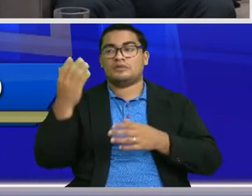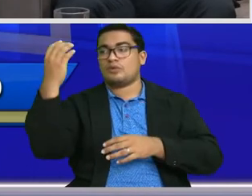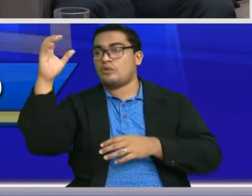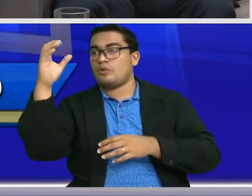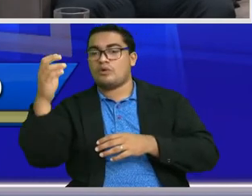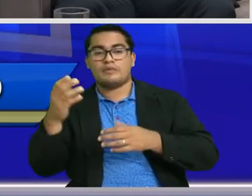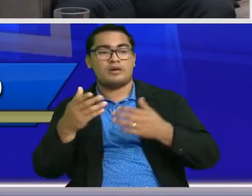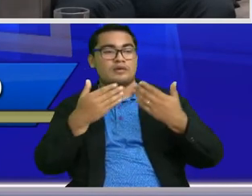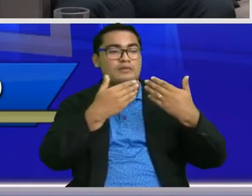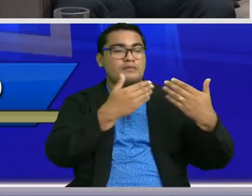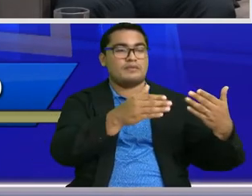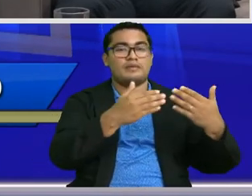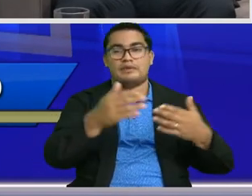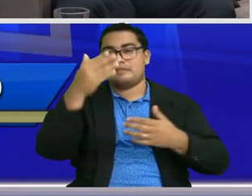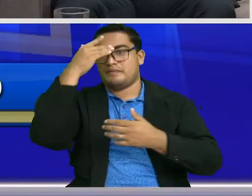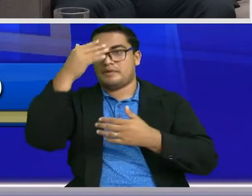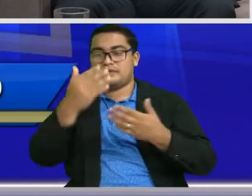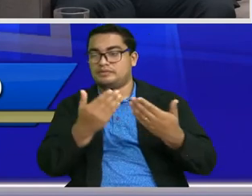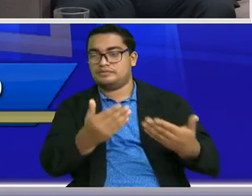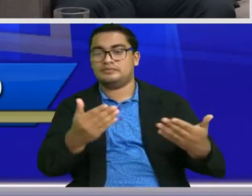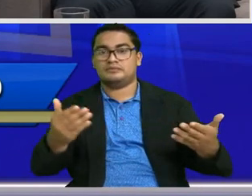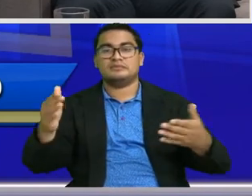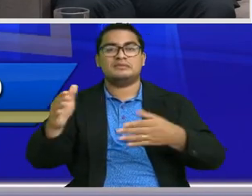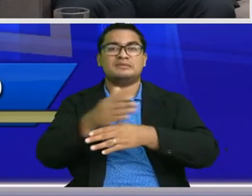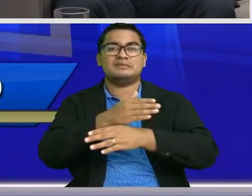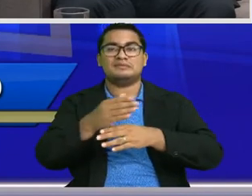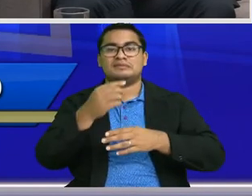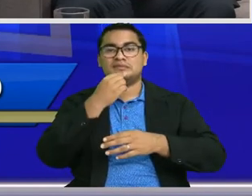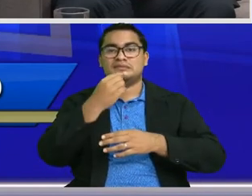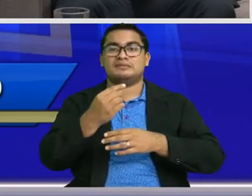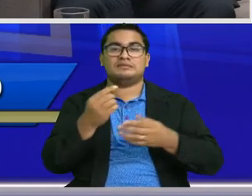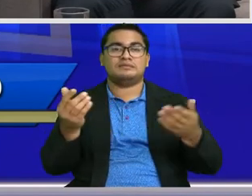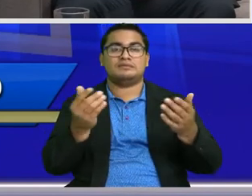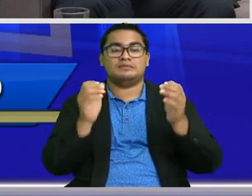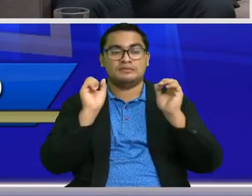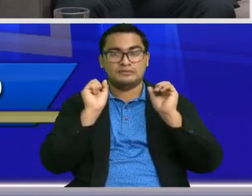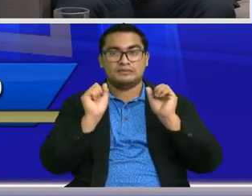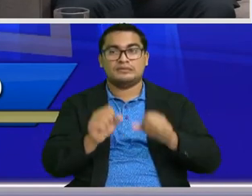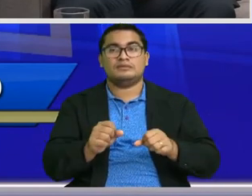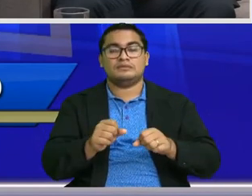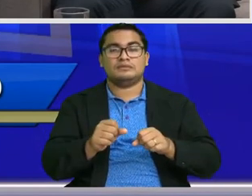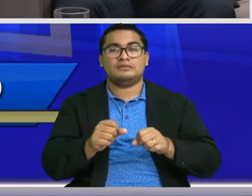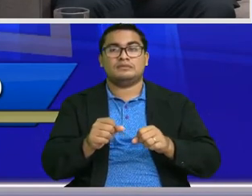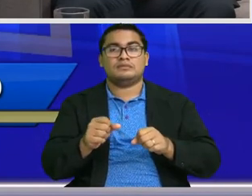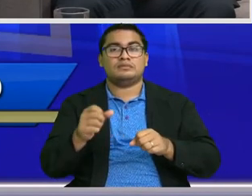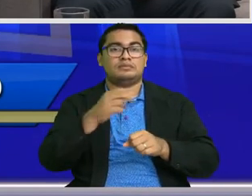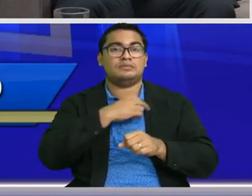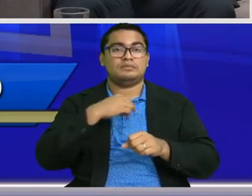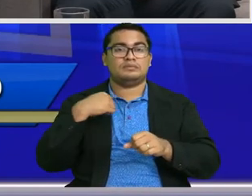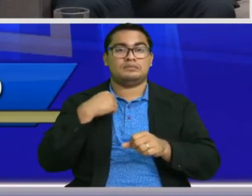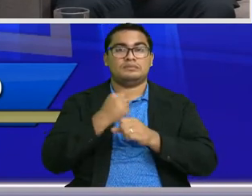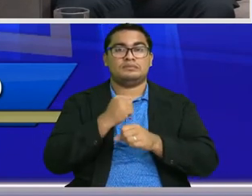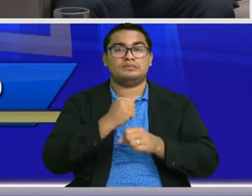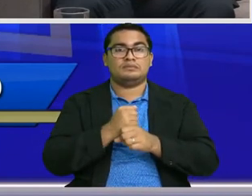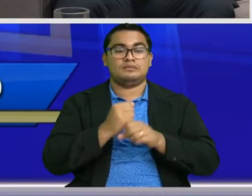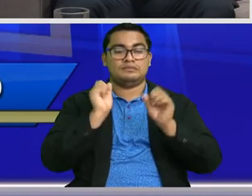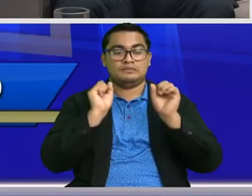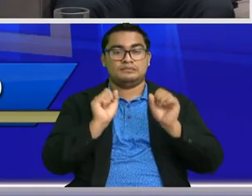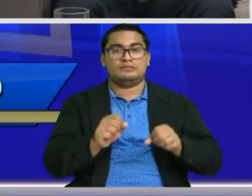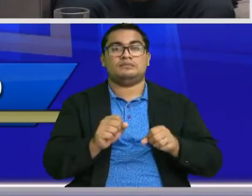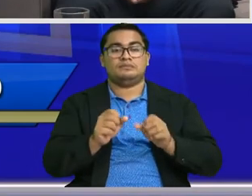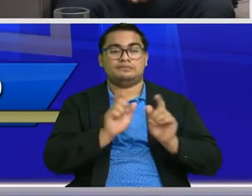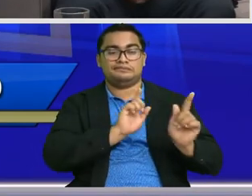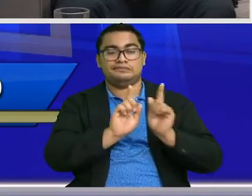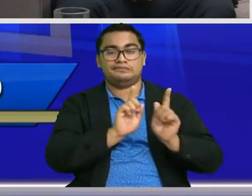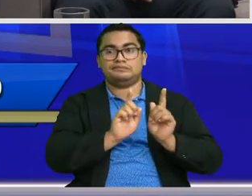productos panameños, productos mexicanos, y cómo los podemos llevar y preparar y acompañar para que pueda haber esa competitividad.